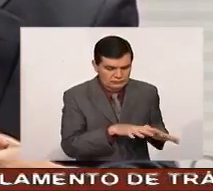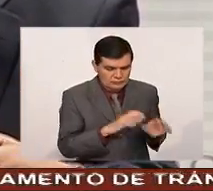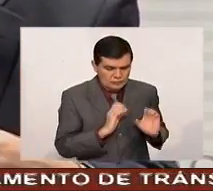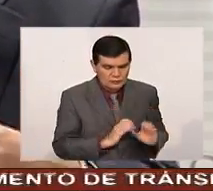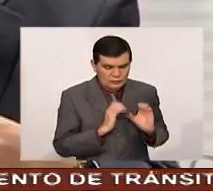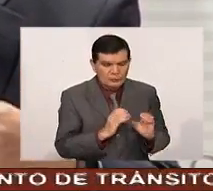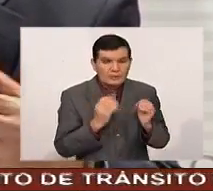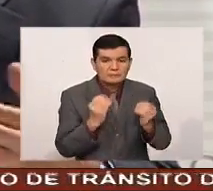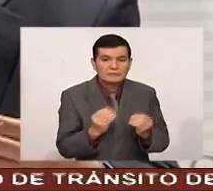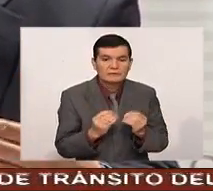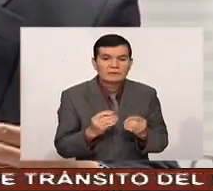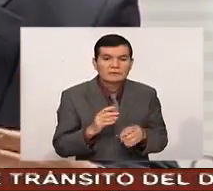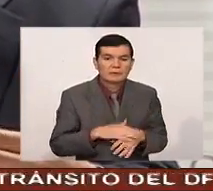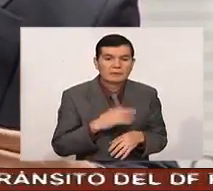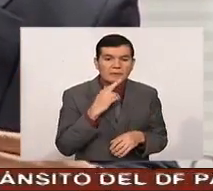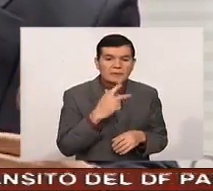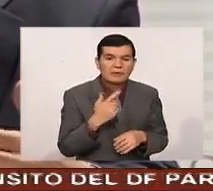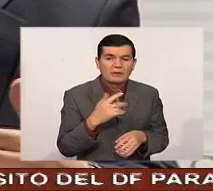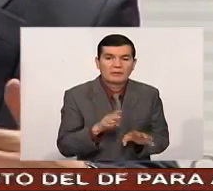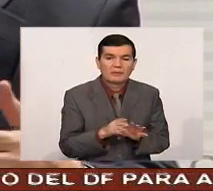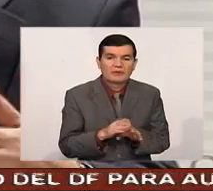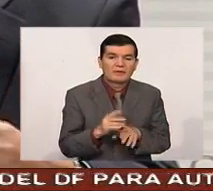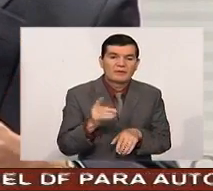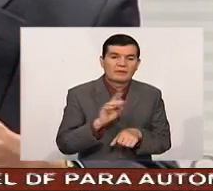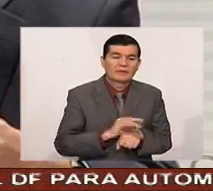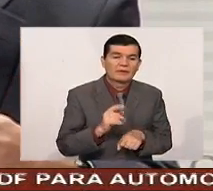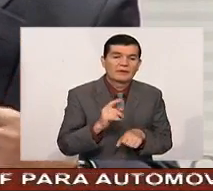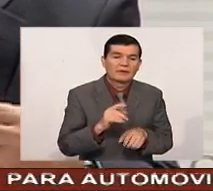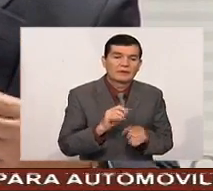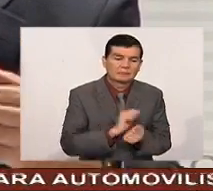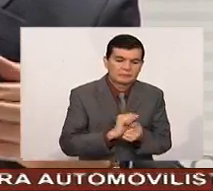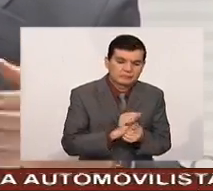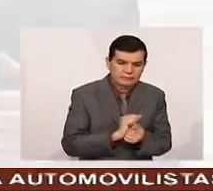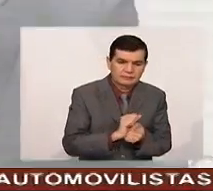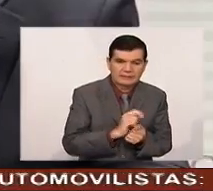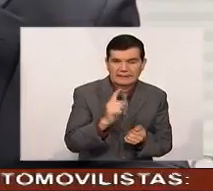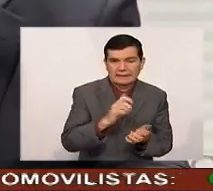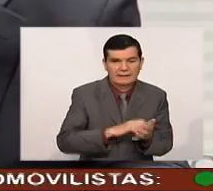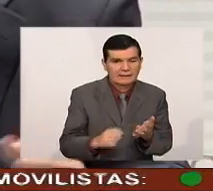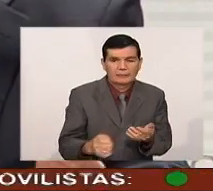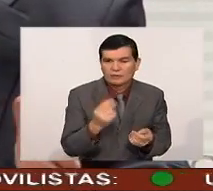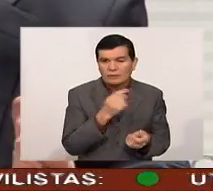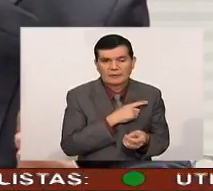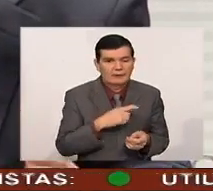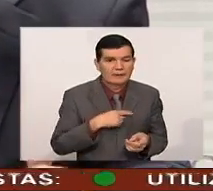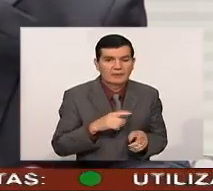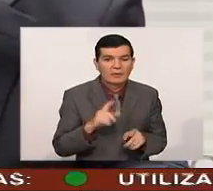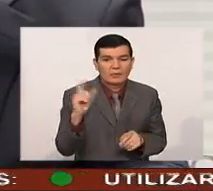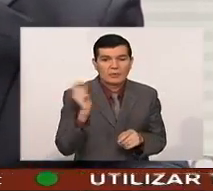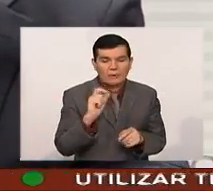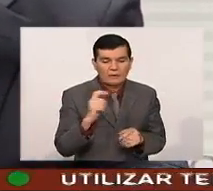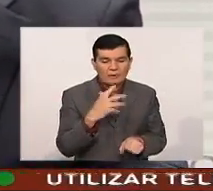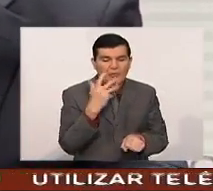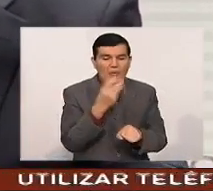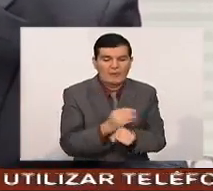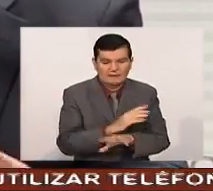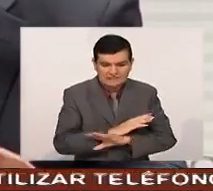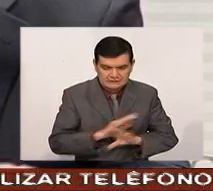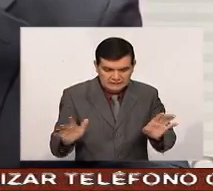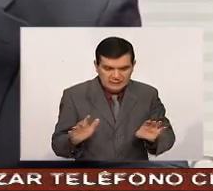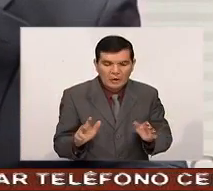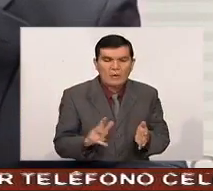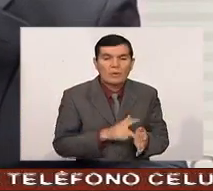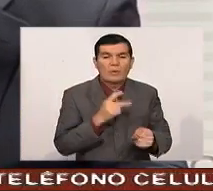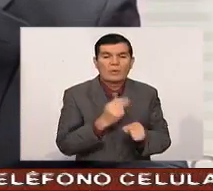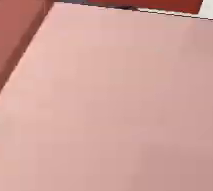mucho. No es el mejor fin de semana, el fin de semana el corte para lavar la ropa, por ejemplo. Y entonces ya cuando se restablezca el servicio, pues ya